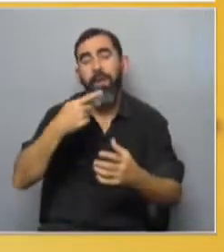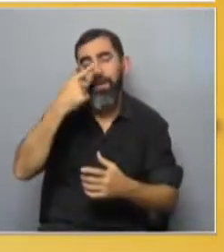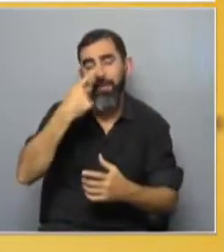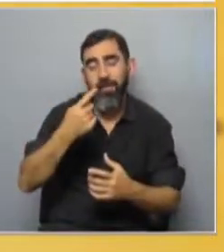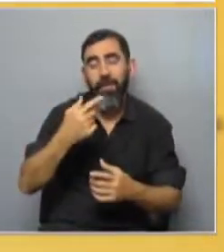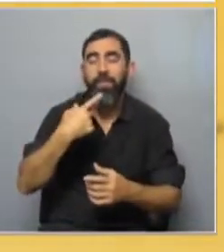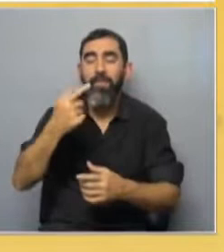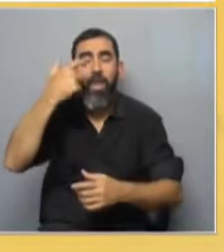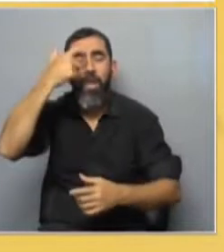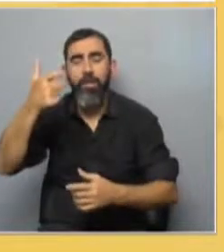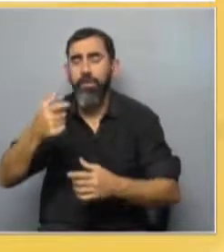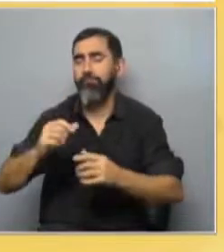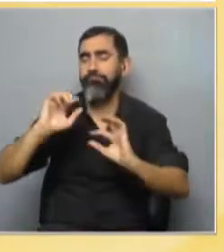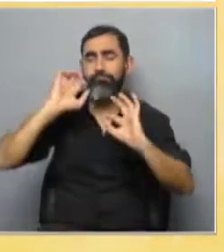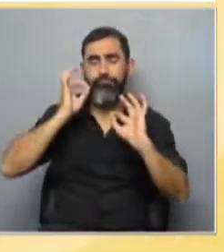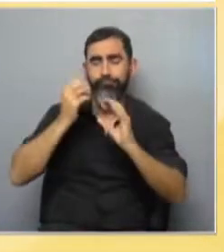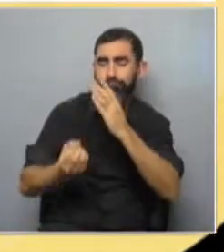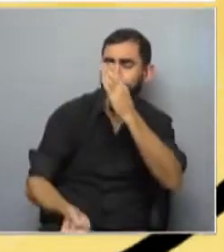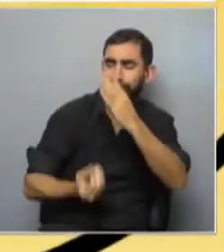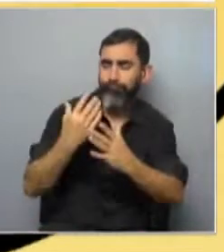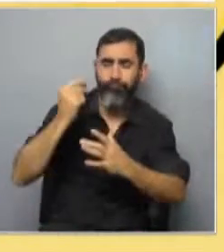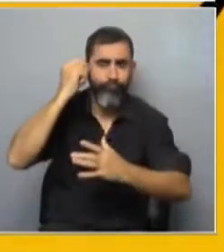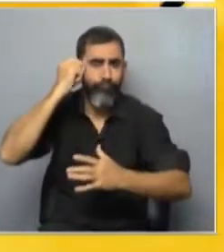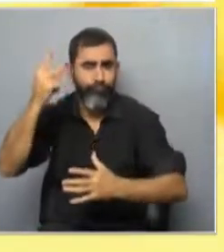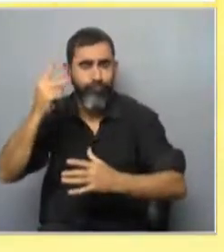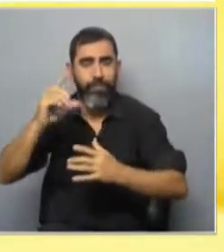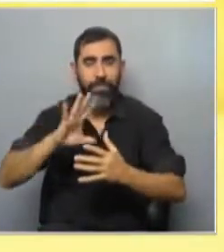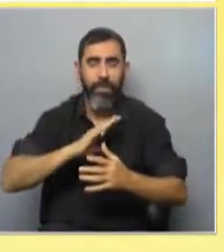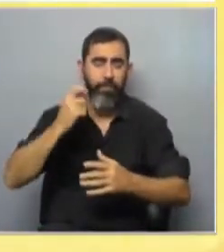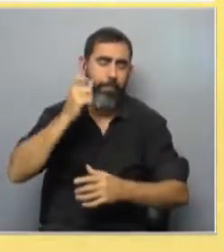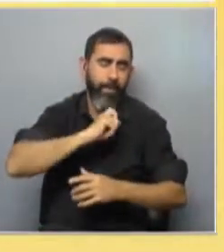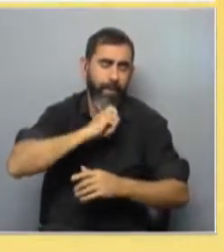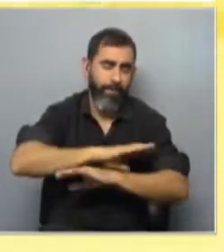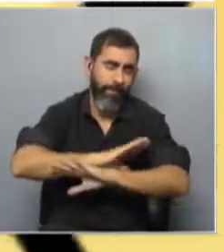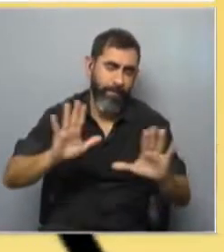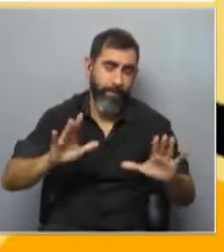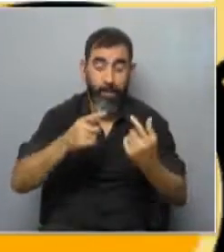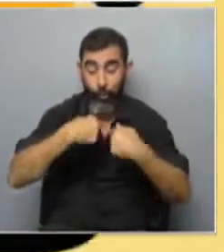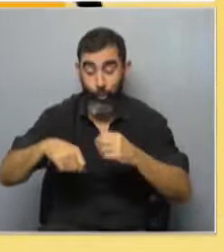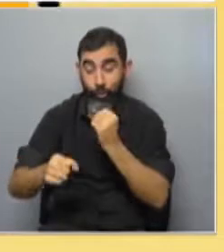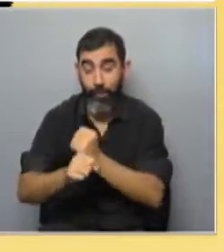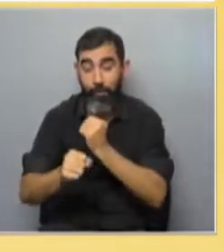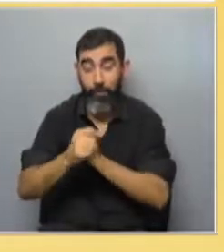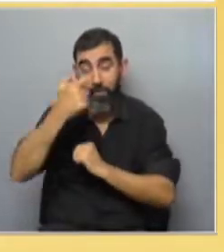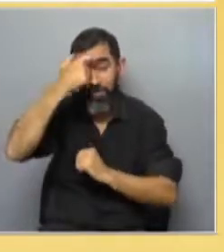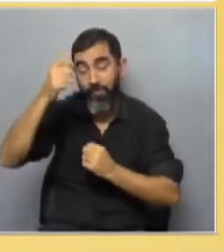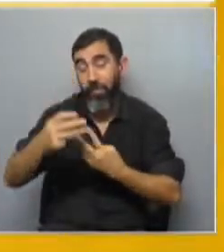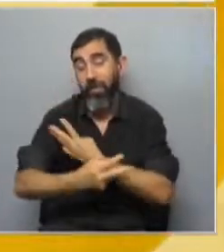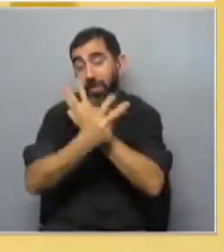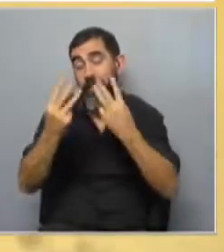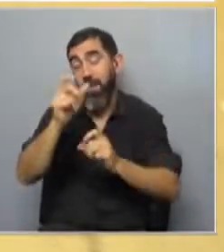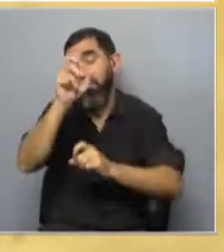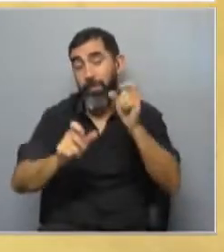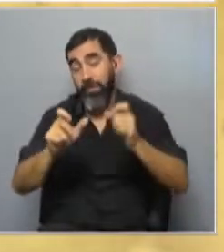que la ciencia es ese territorio de la creación intelectual, de la armonía. Mentira, los paleontólogos, los científicos en general somos personas